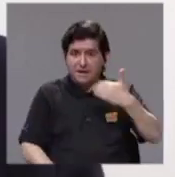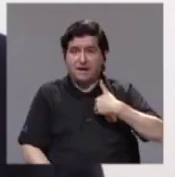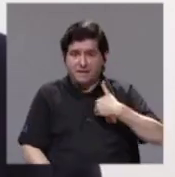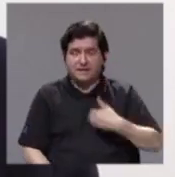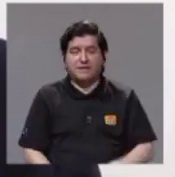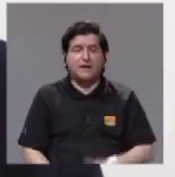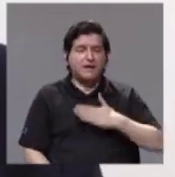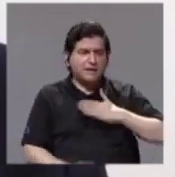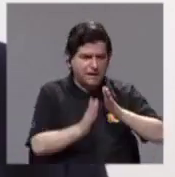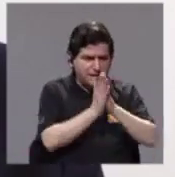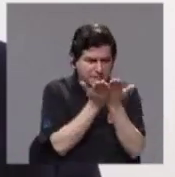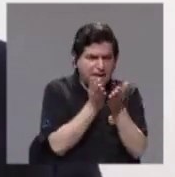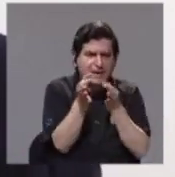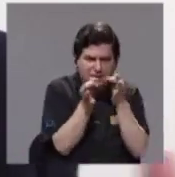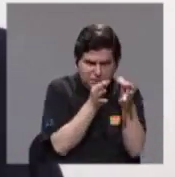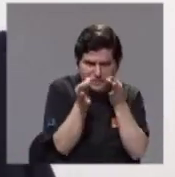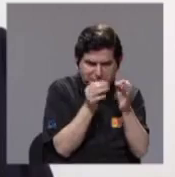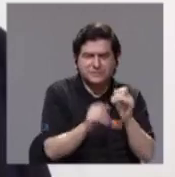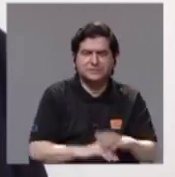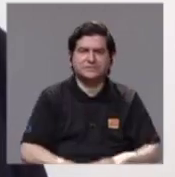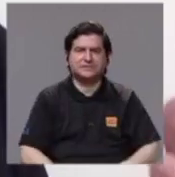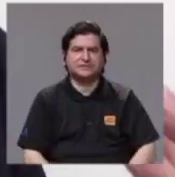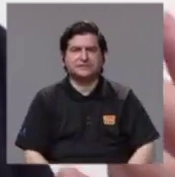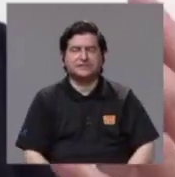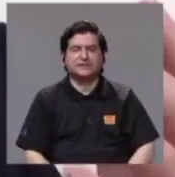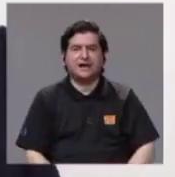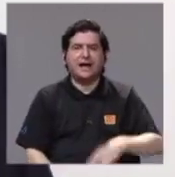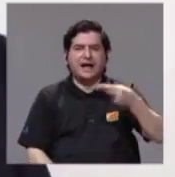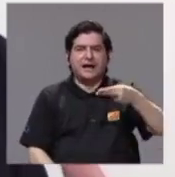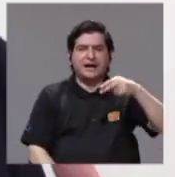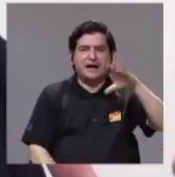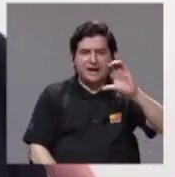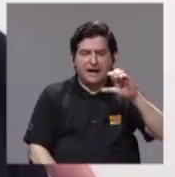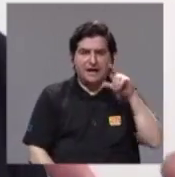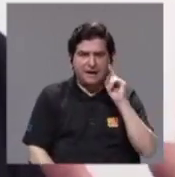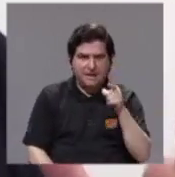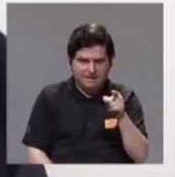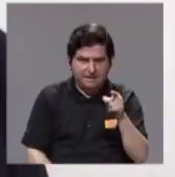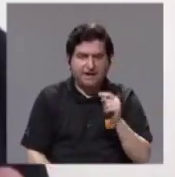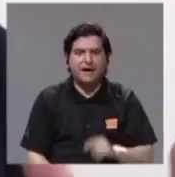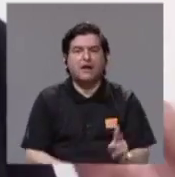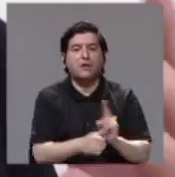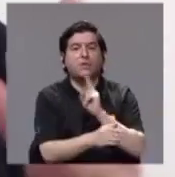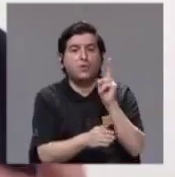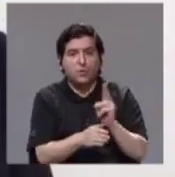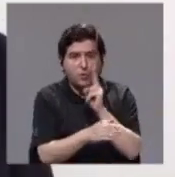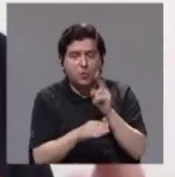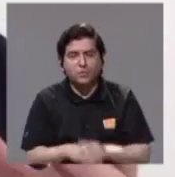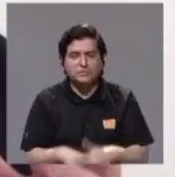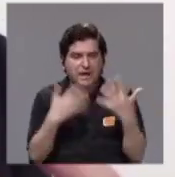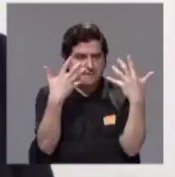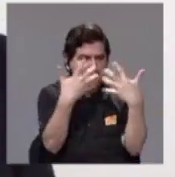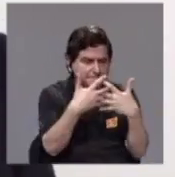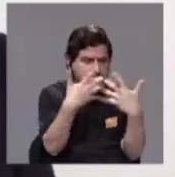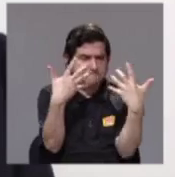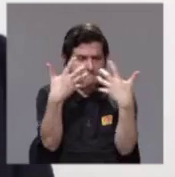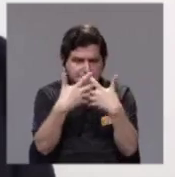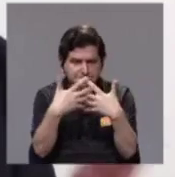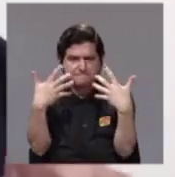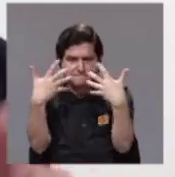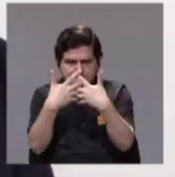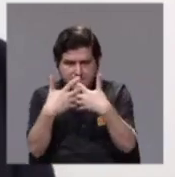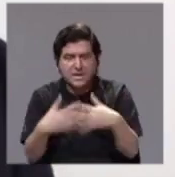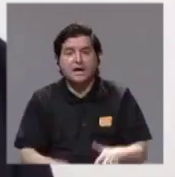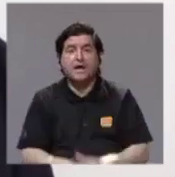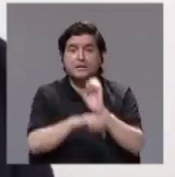y todo mi libro lo explica. Y Cortés se dedica a utilizar el mestizaje, que es